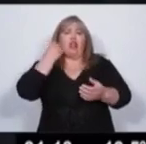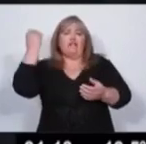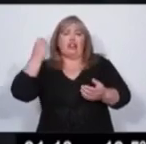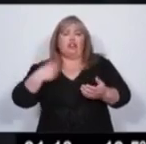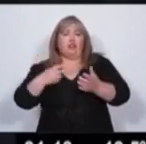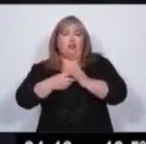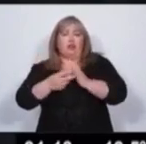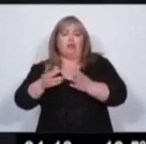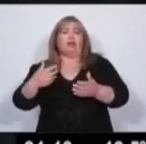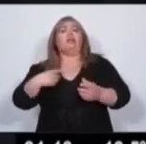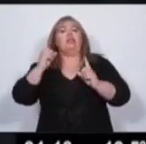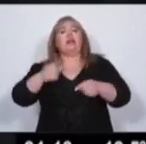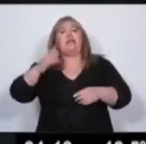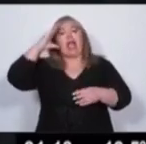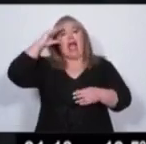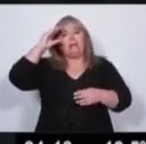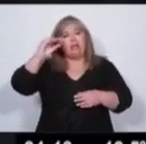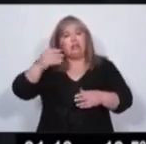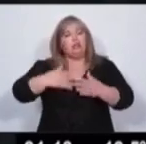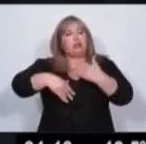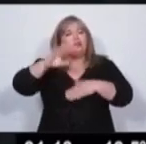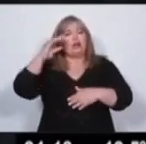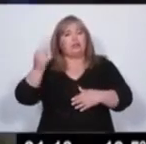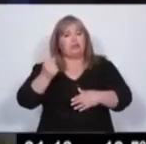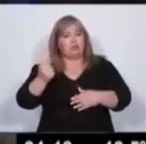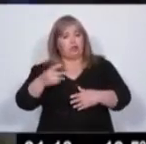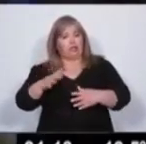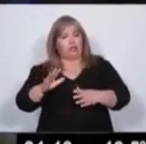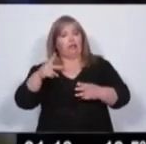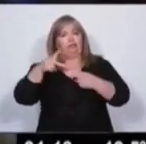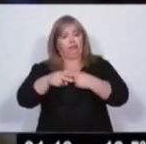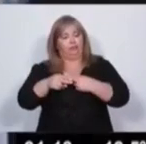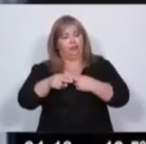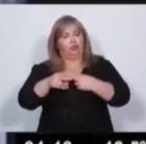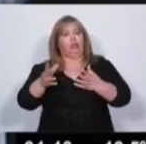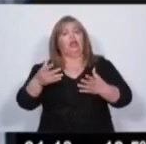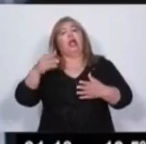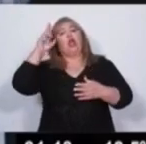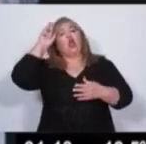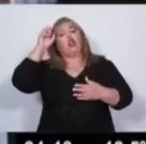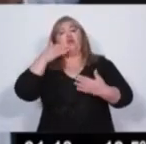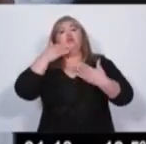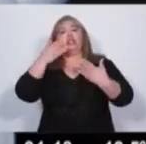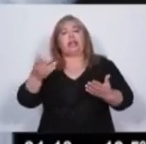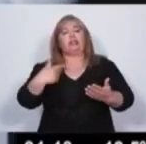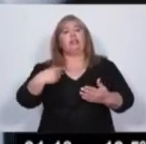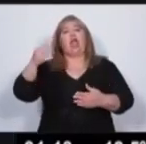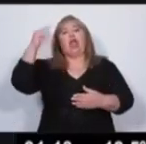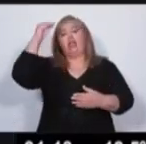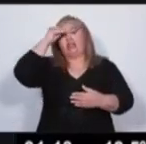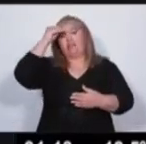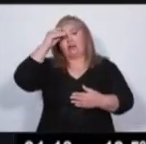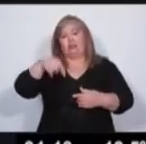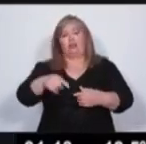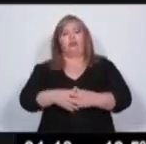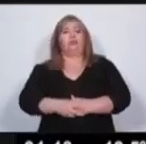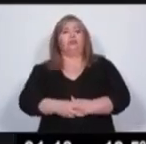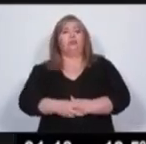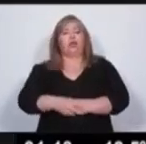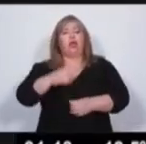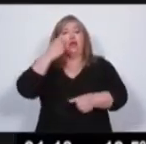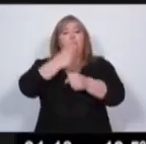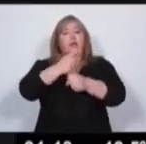capacitación y fundamentalmente gracias candidato Cornejo le damos paso ahora Omar de marchí bueno